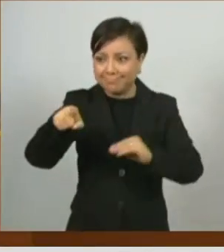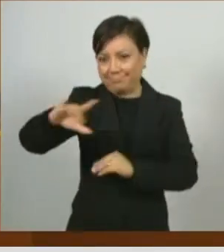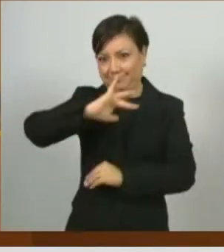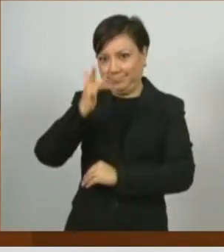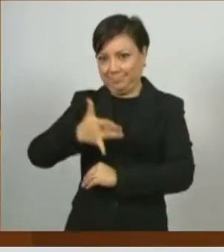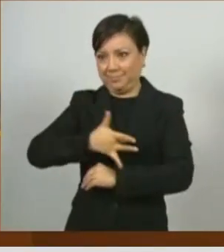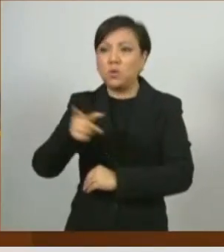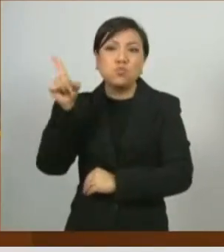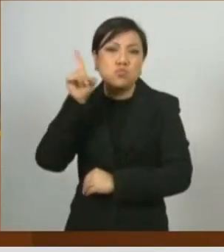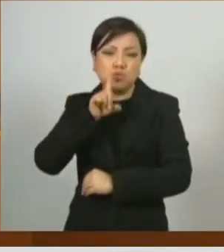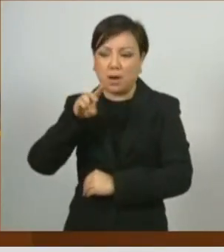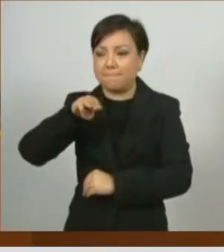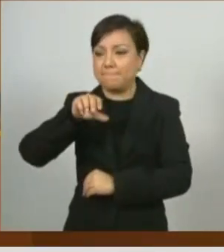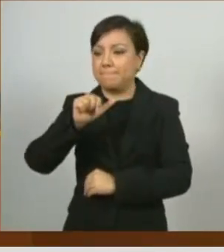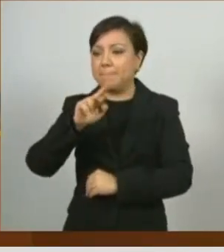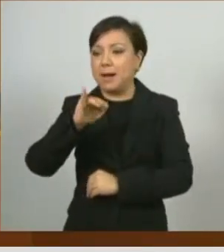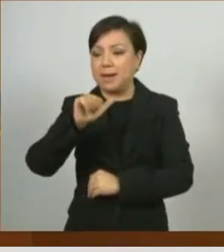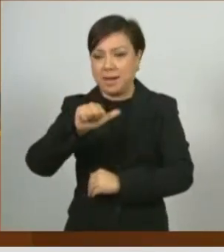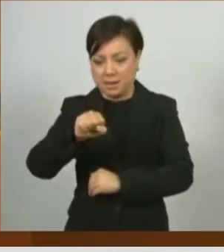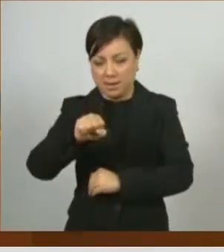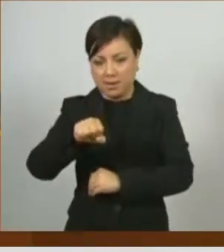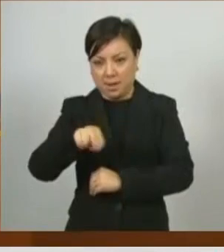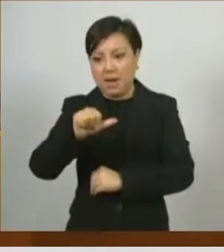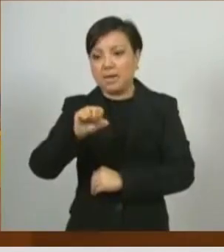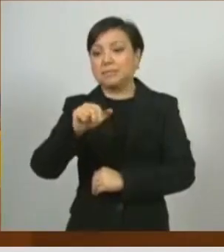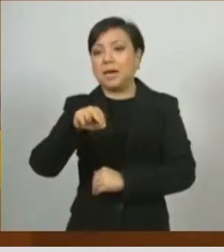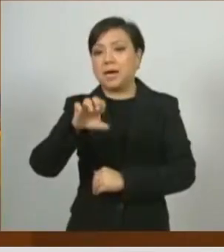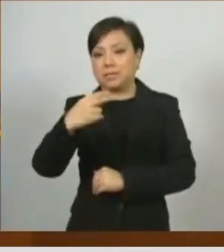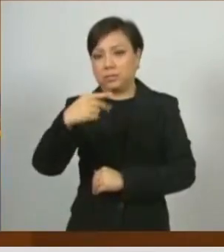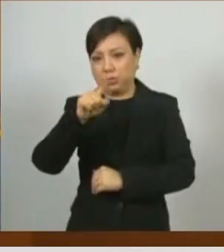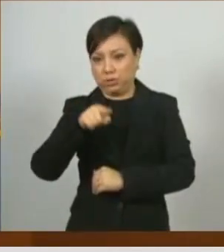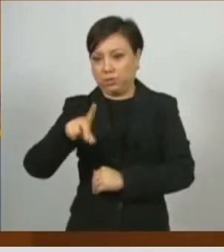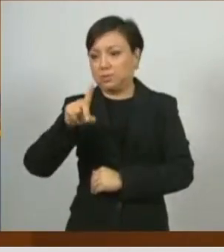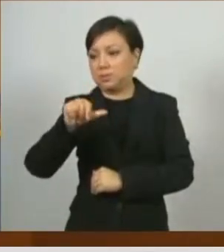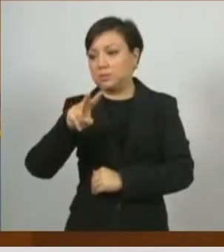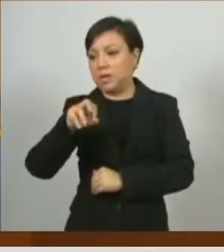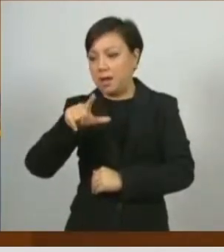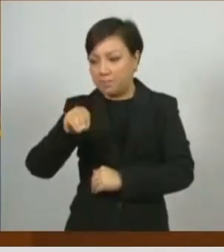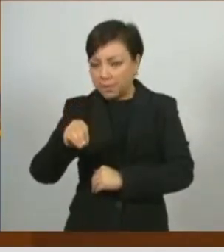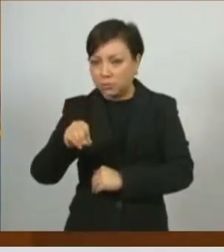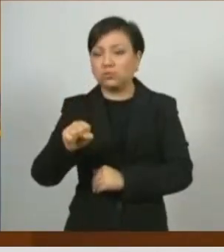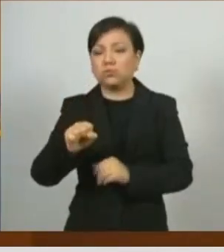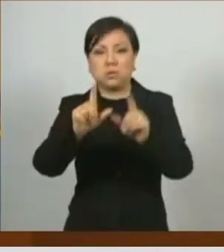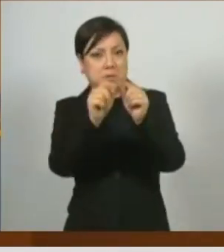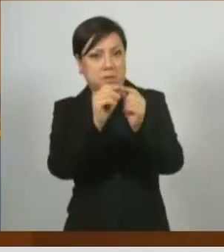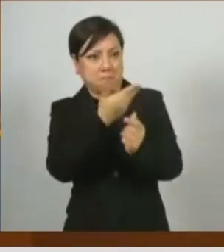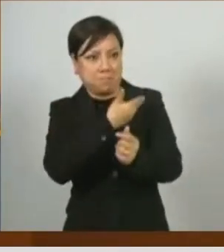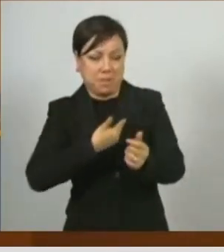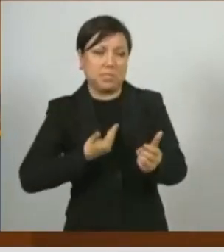sánchez dávalos es cuanto presidente y muchas gracias por la deferencia